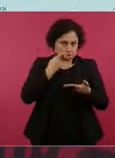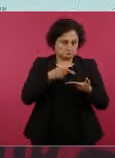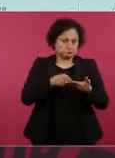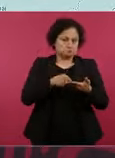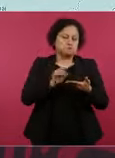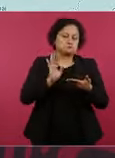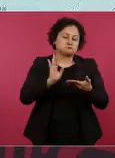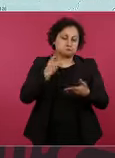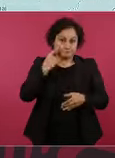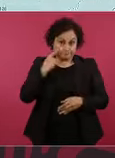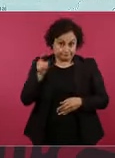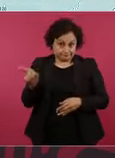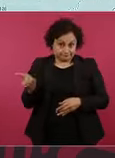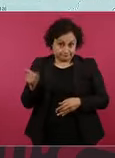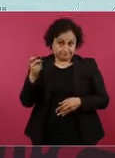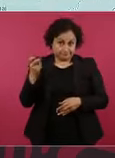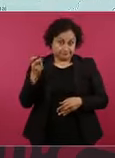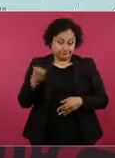Entonces, hablaron de